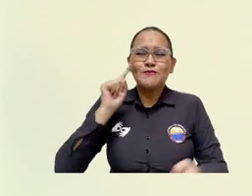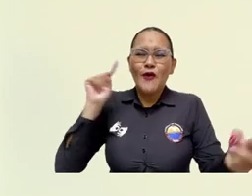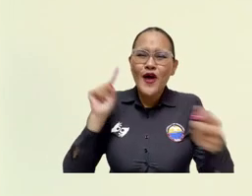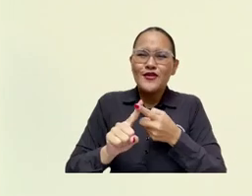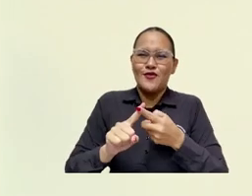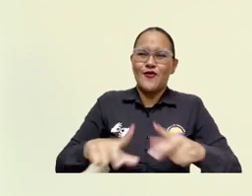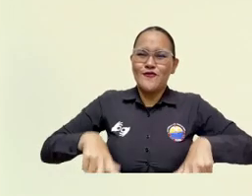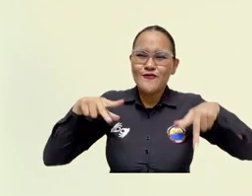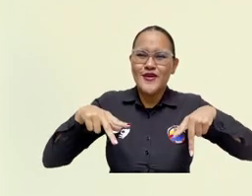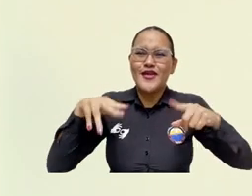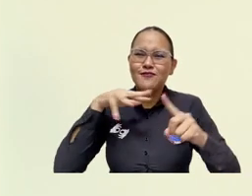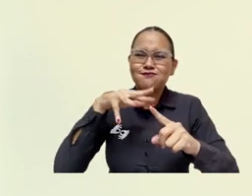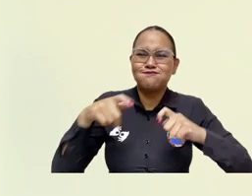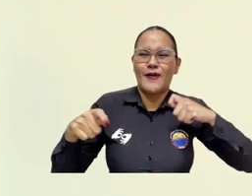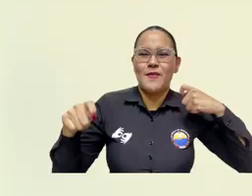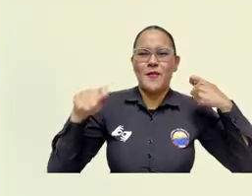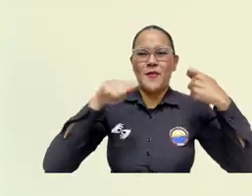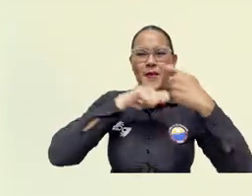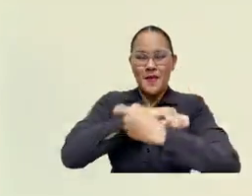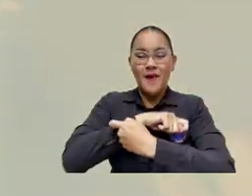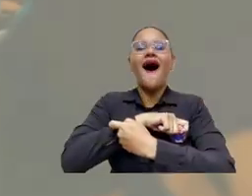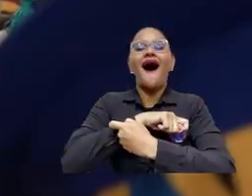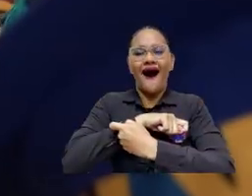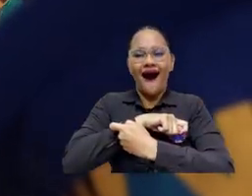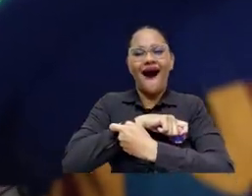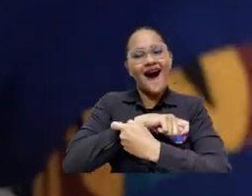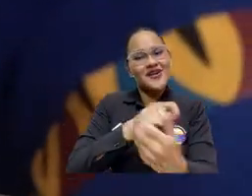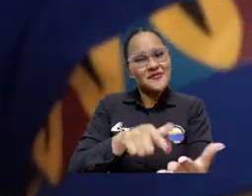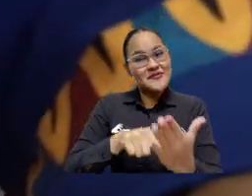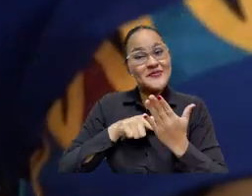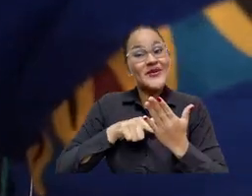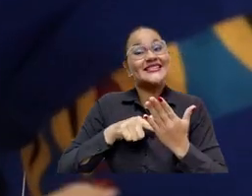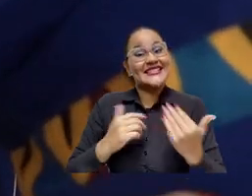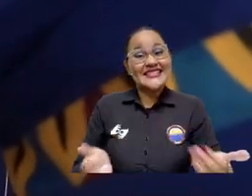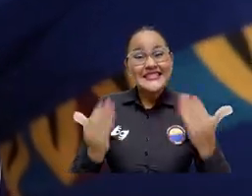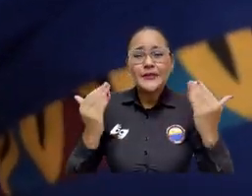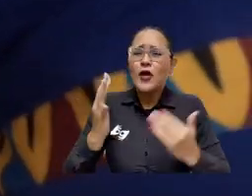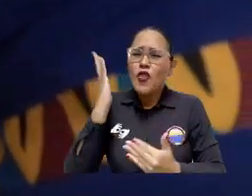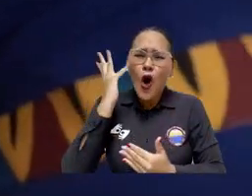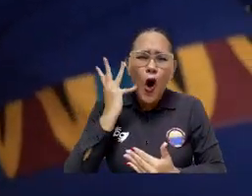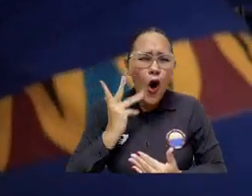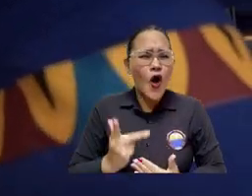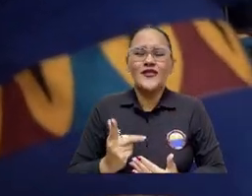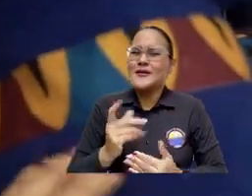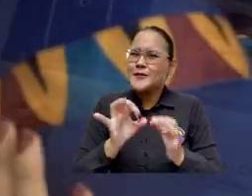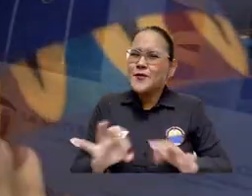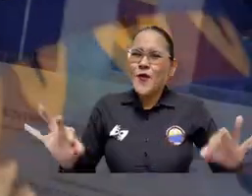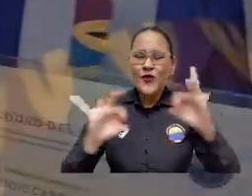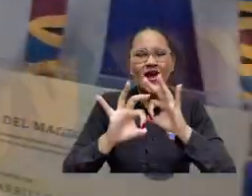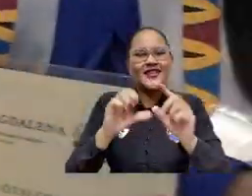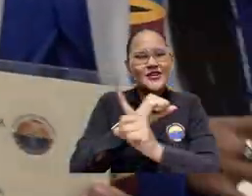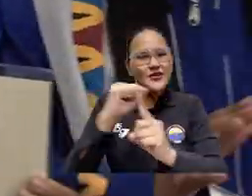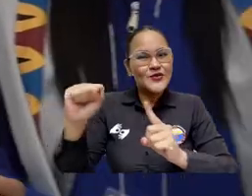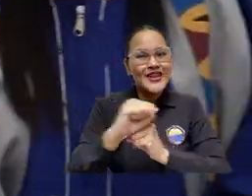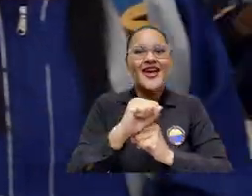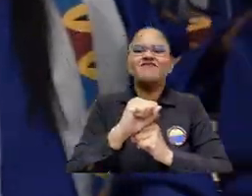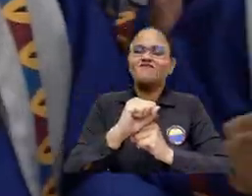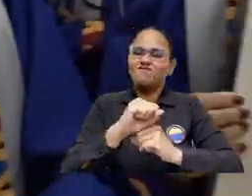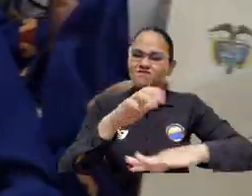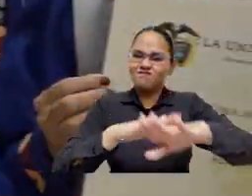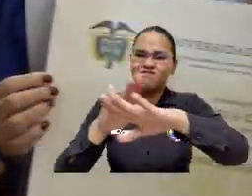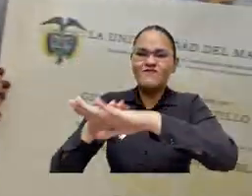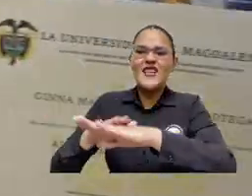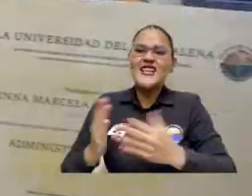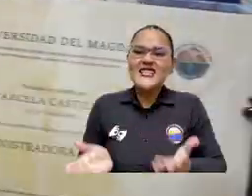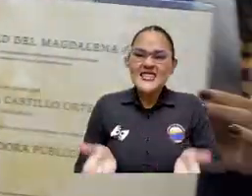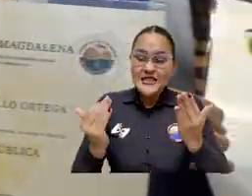transformar vida se hace latente en todos y cada uno de ustedes que cada día sea un día significativo que dé un mensaje a la sociedad de que ese